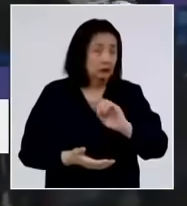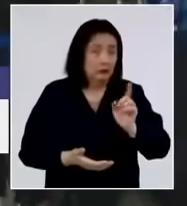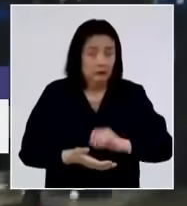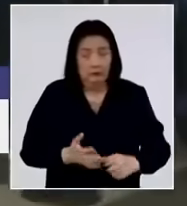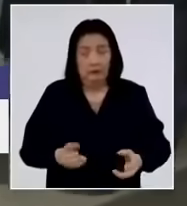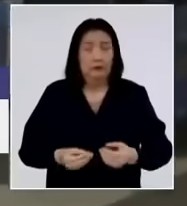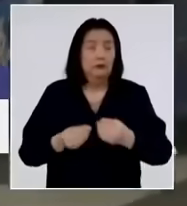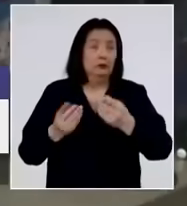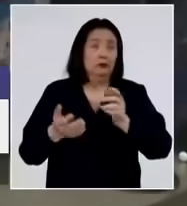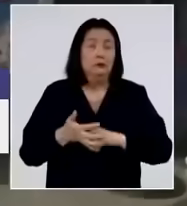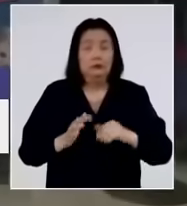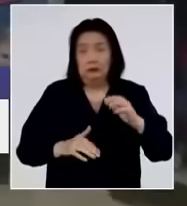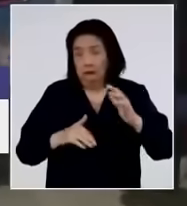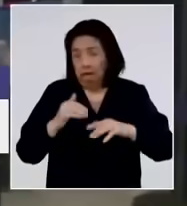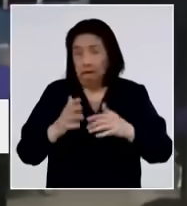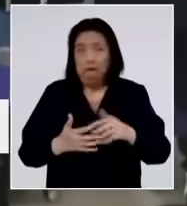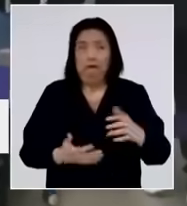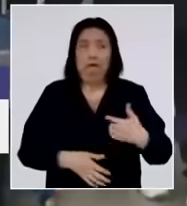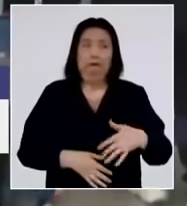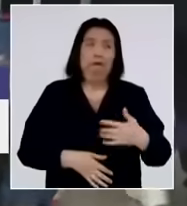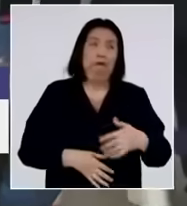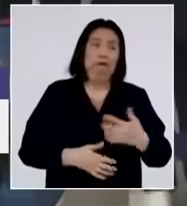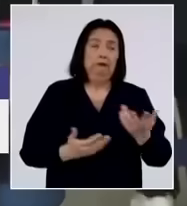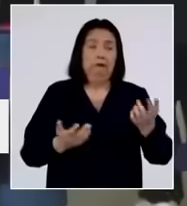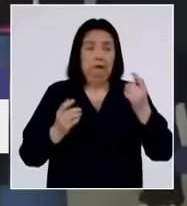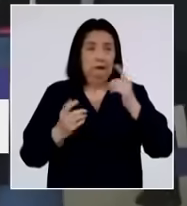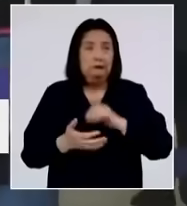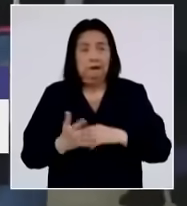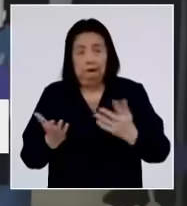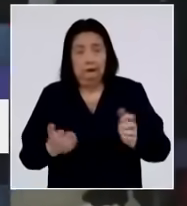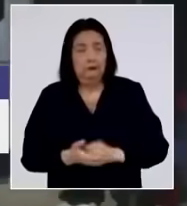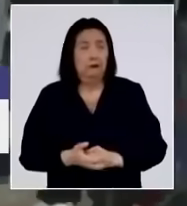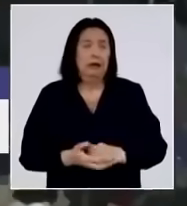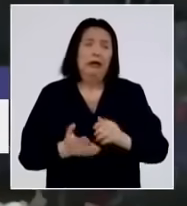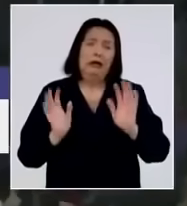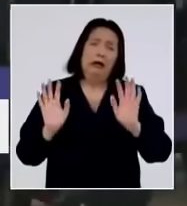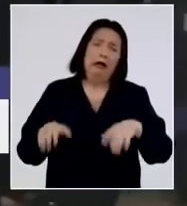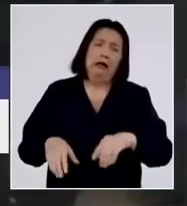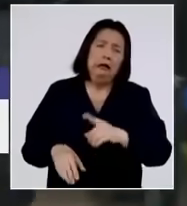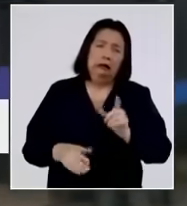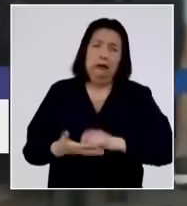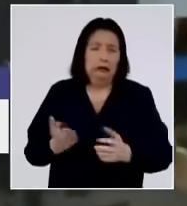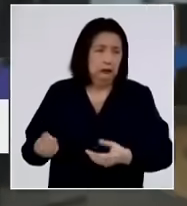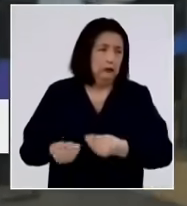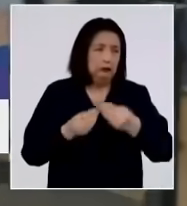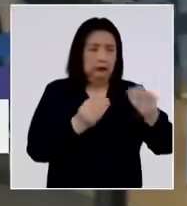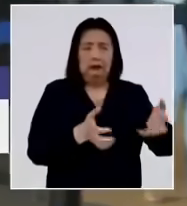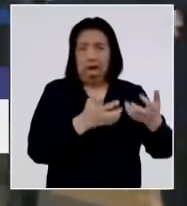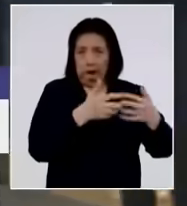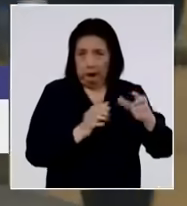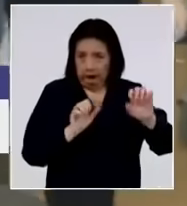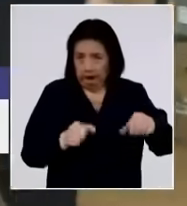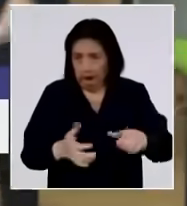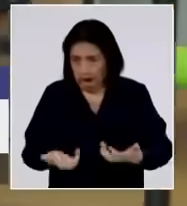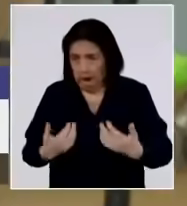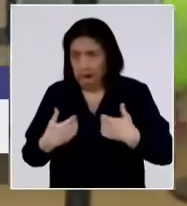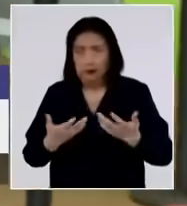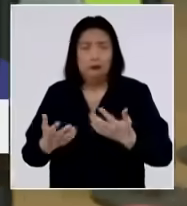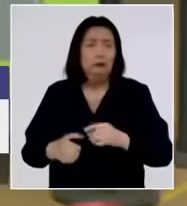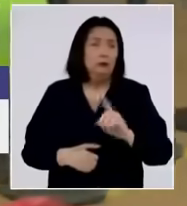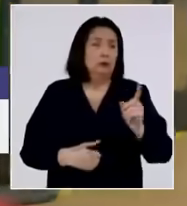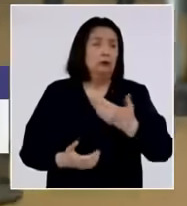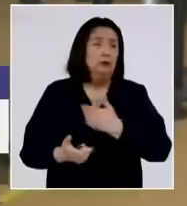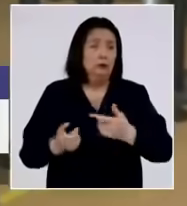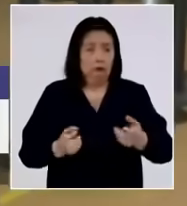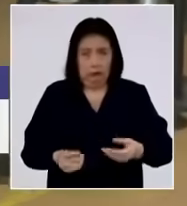un aeropuerto cuya infraestructura deja mucho que desear. Y el tema no es que, entonces hay que hacerlo concesión para que tenga los servicios. En todo caso, que el